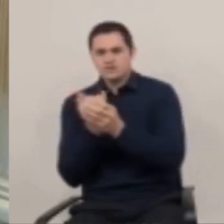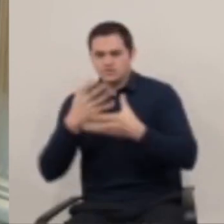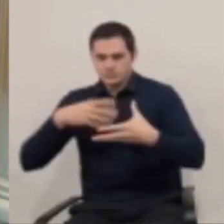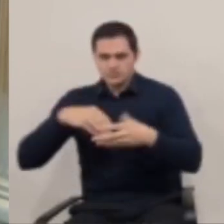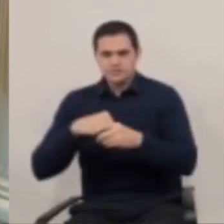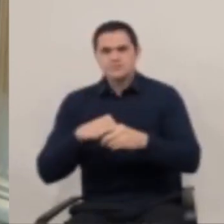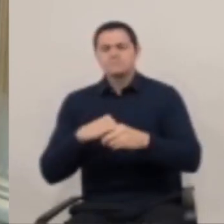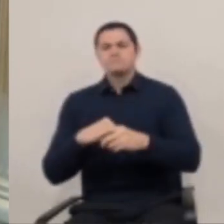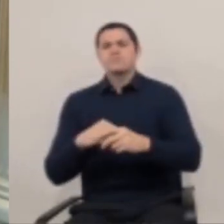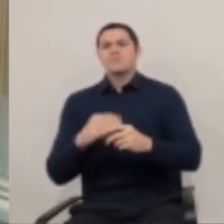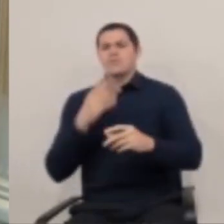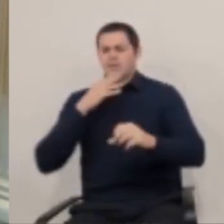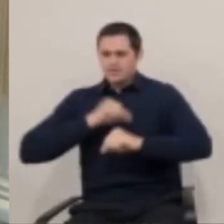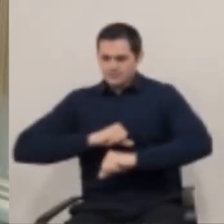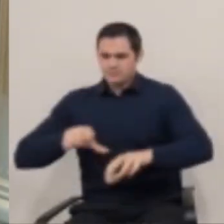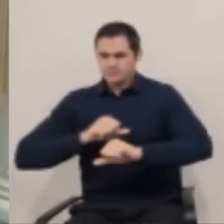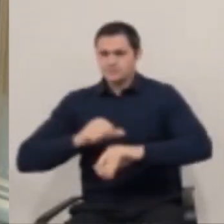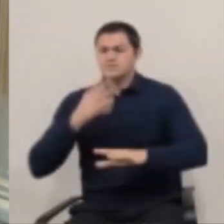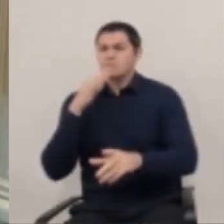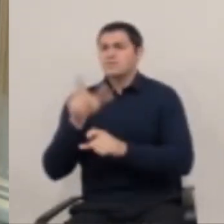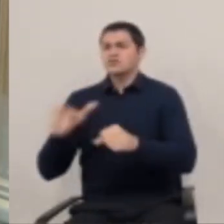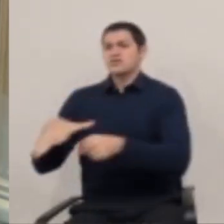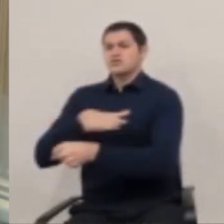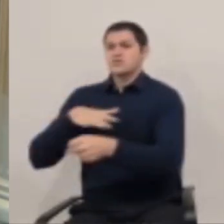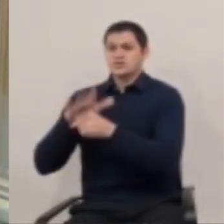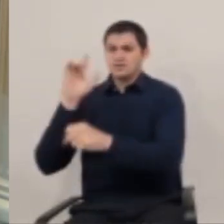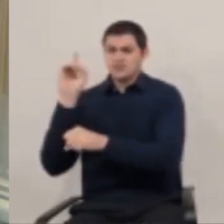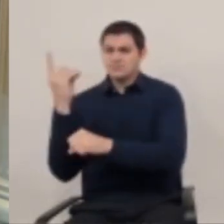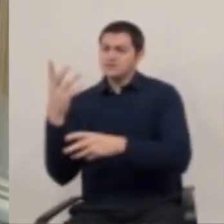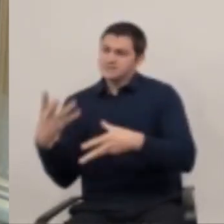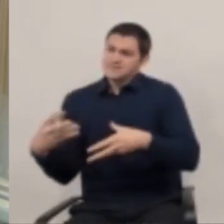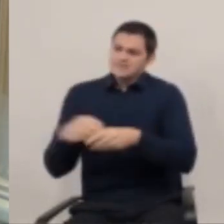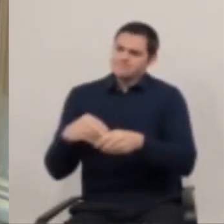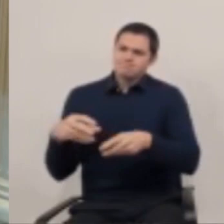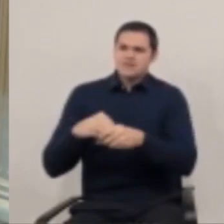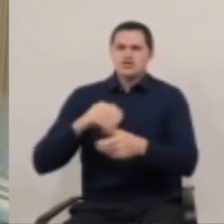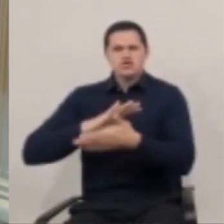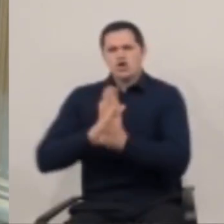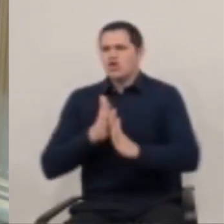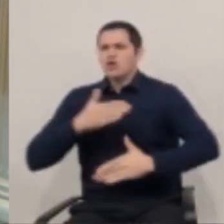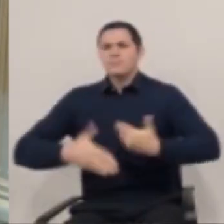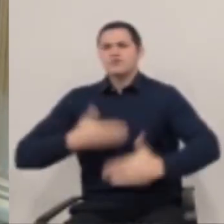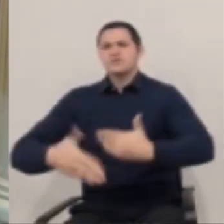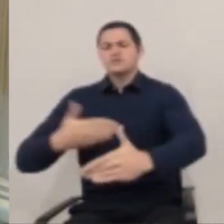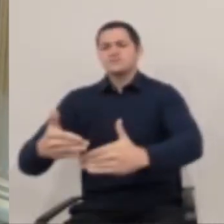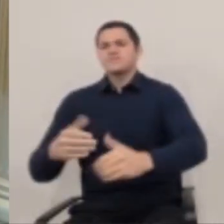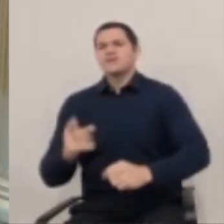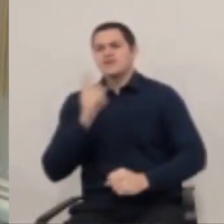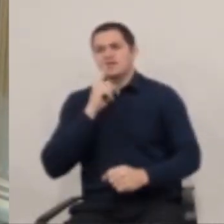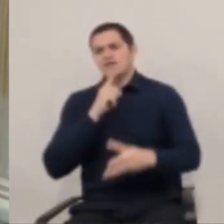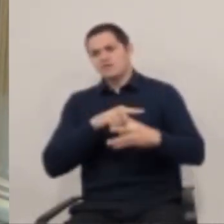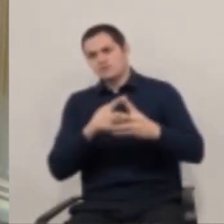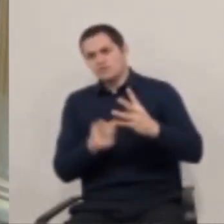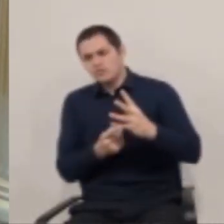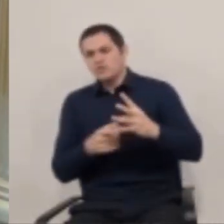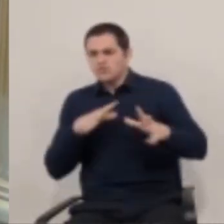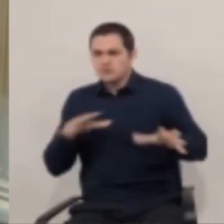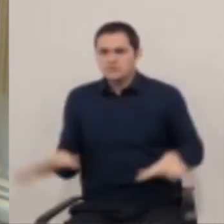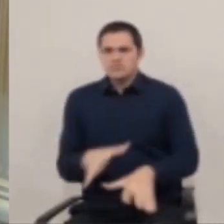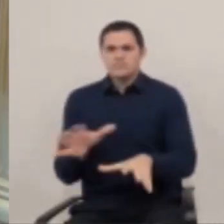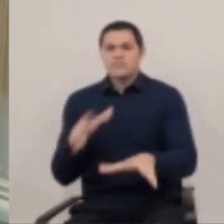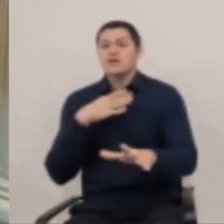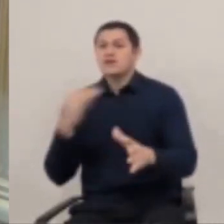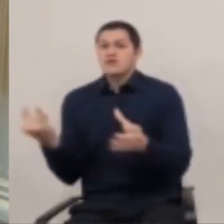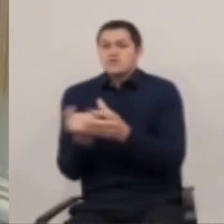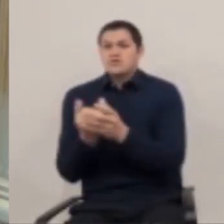inclusiva y la inclusión de las personas en situación de discapacidad en todos los procesos. Tiene 4 ámbitos de acción, entre ellos la inclusión